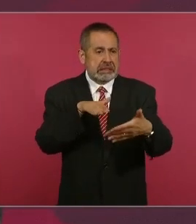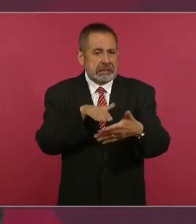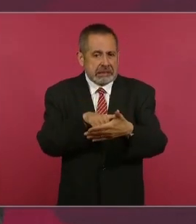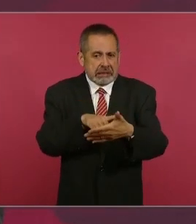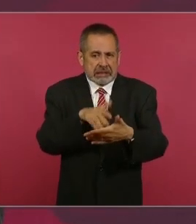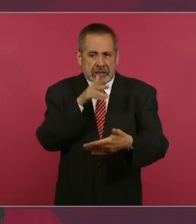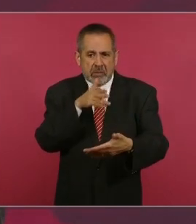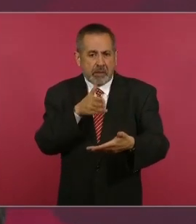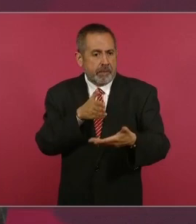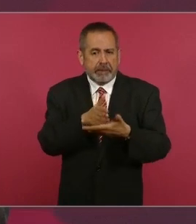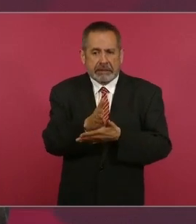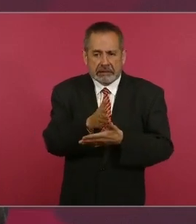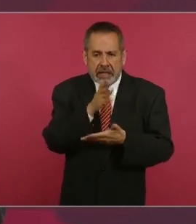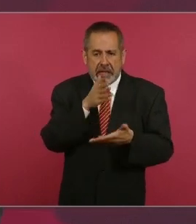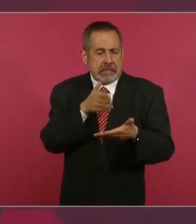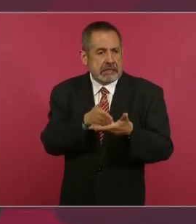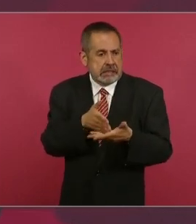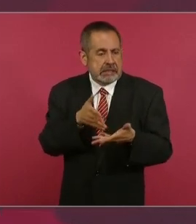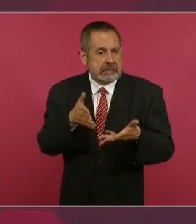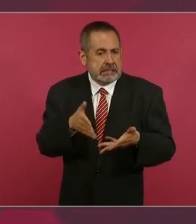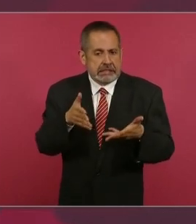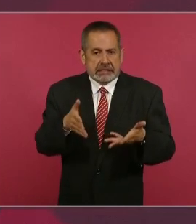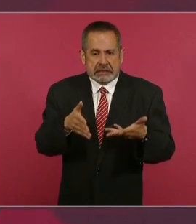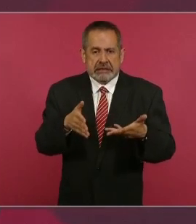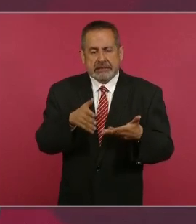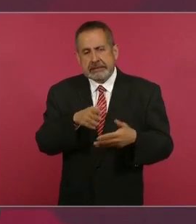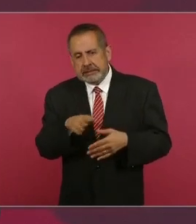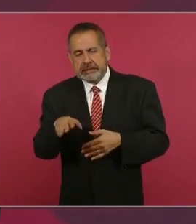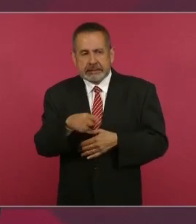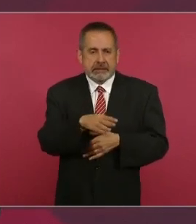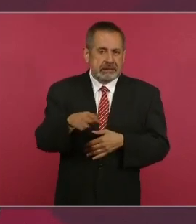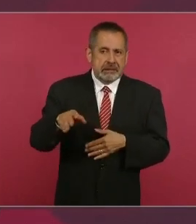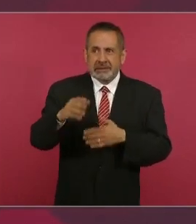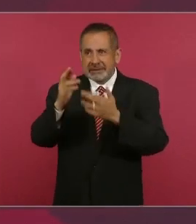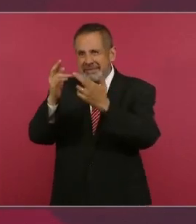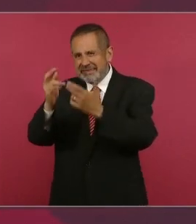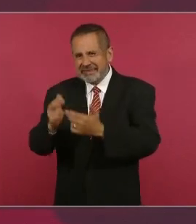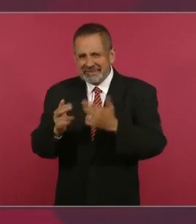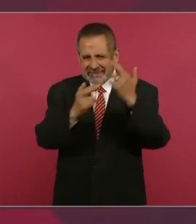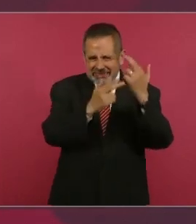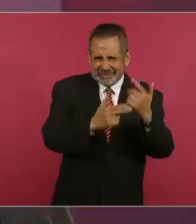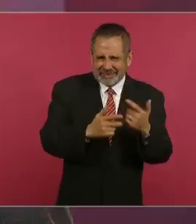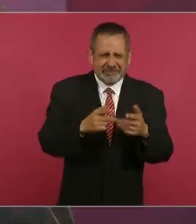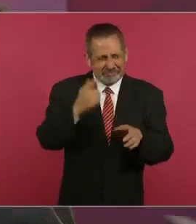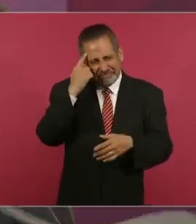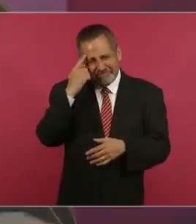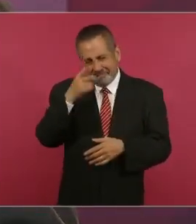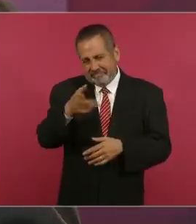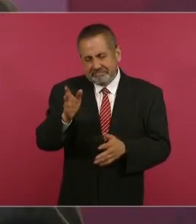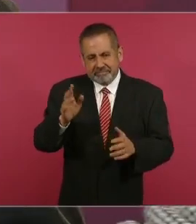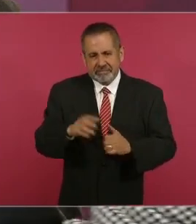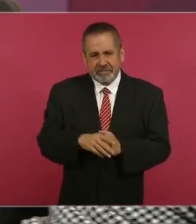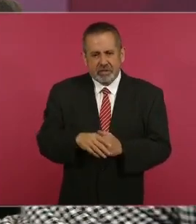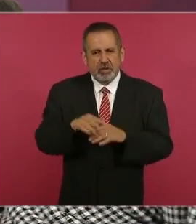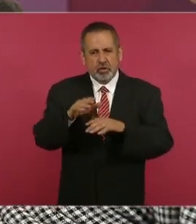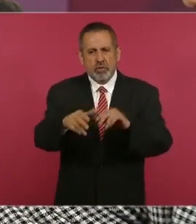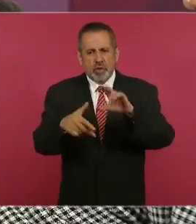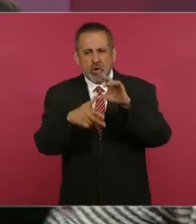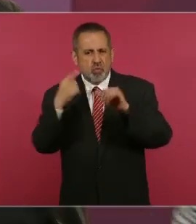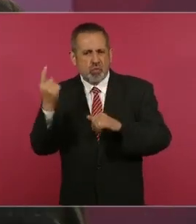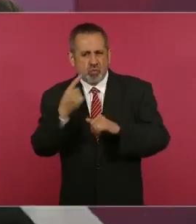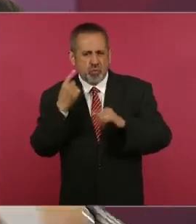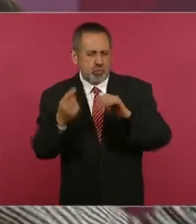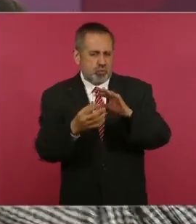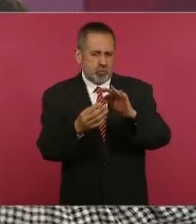de la lluvia, de los remanentes de el huracán,